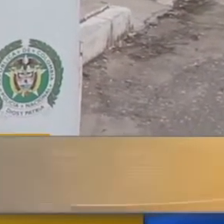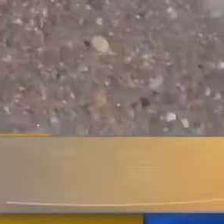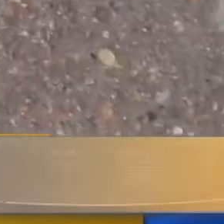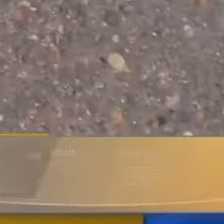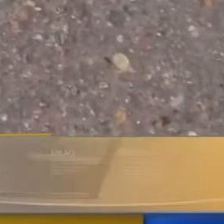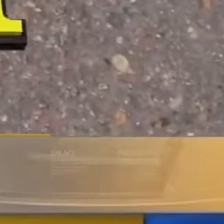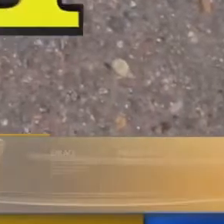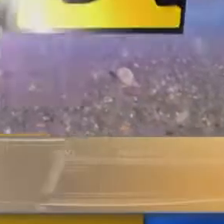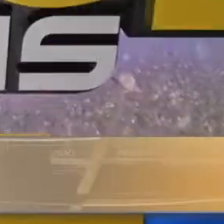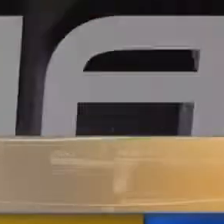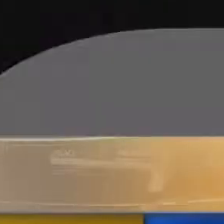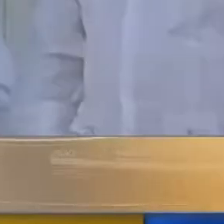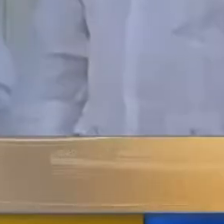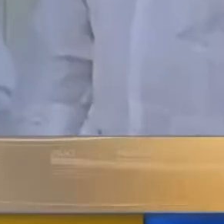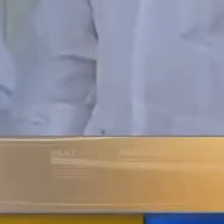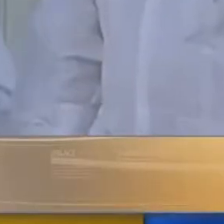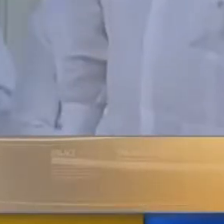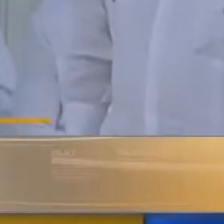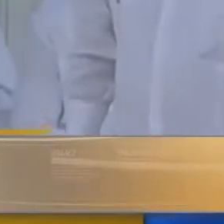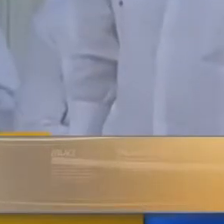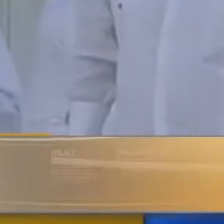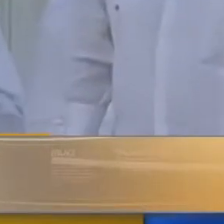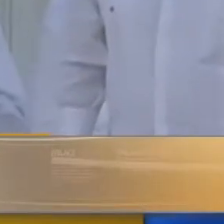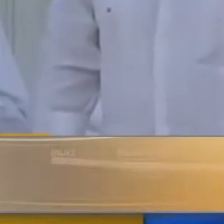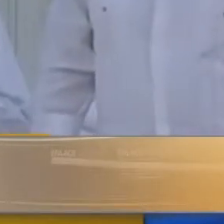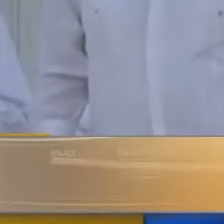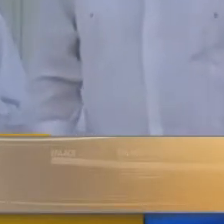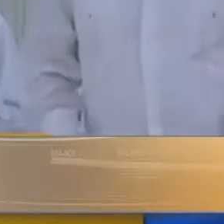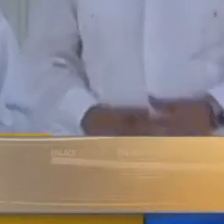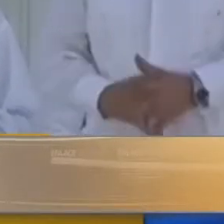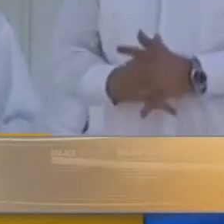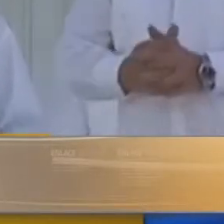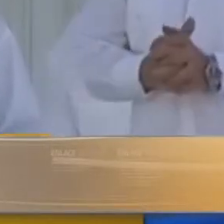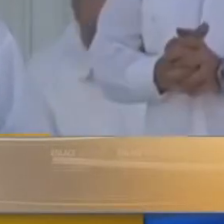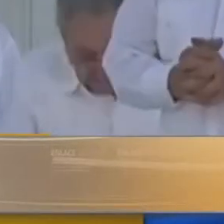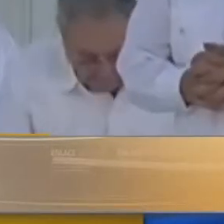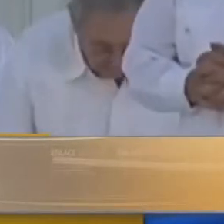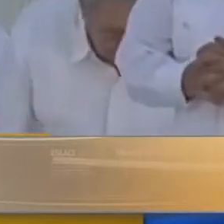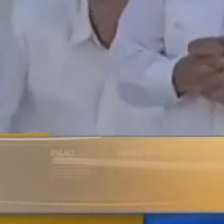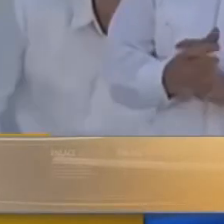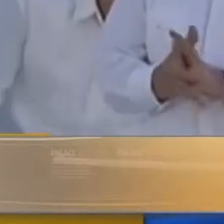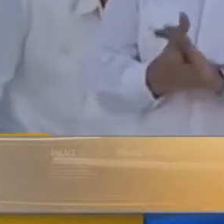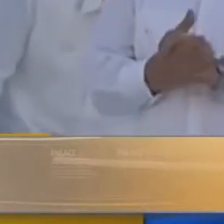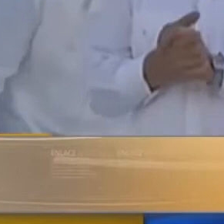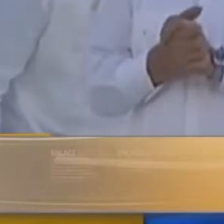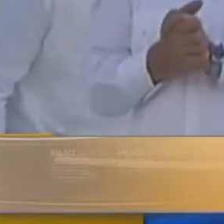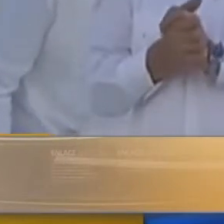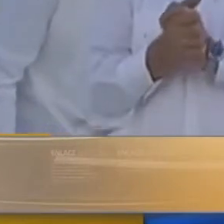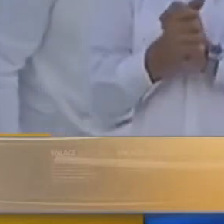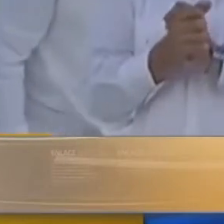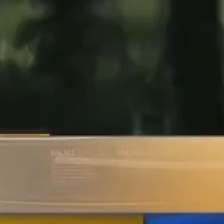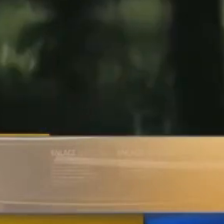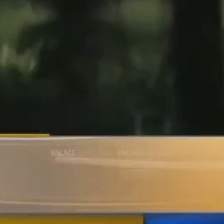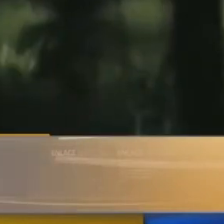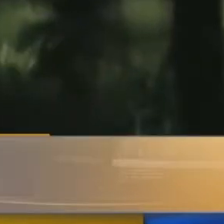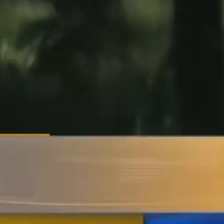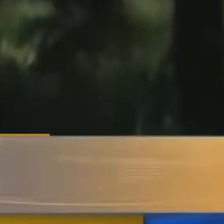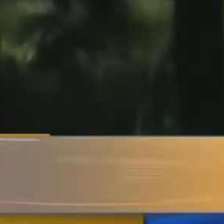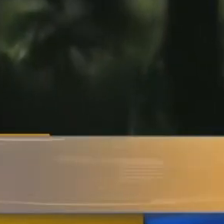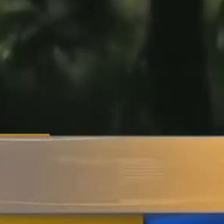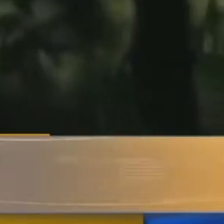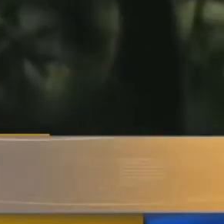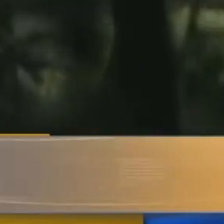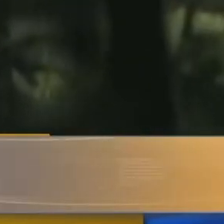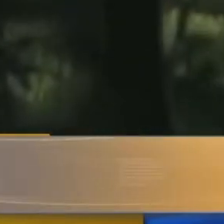el caso del que fue víctima. Credo destacó el inicio de diálogo de paz entre el gobierno nacional y el ELN a partir del 27 de octubre en Quito,